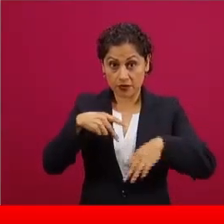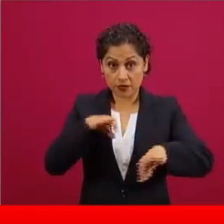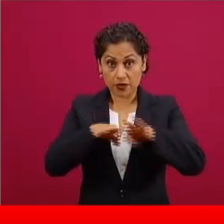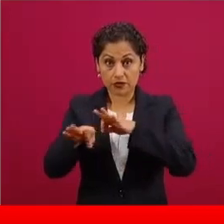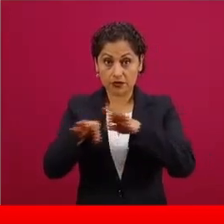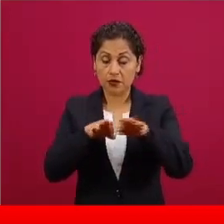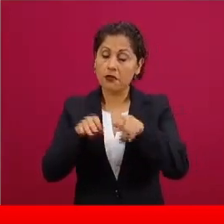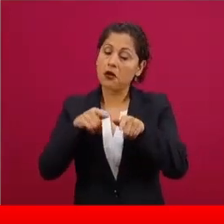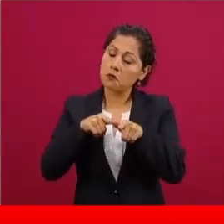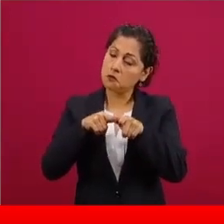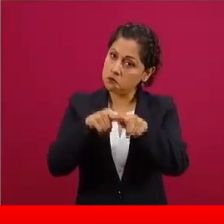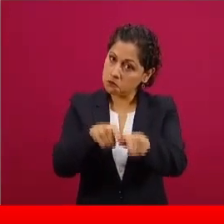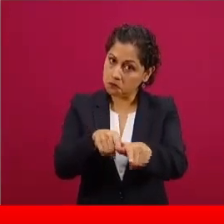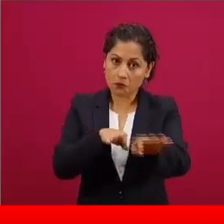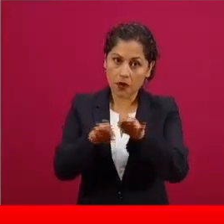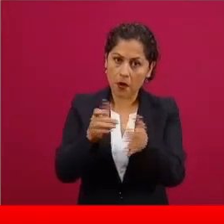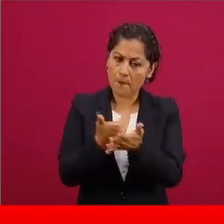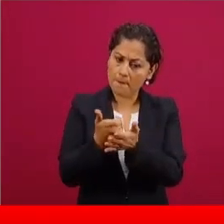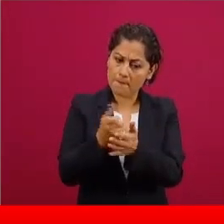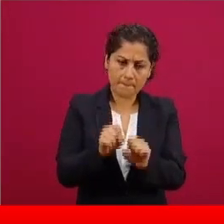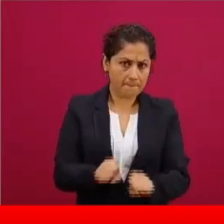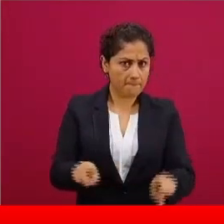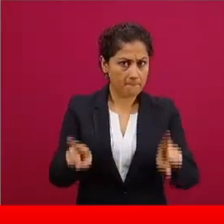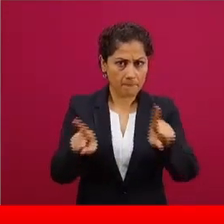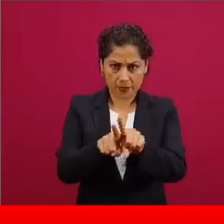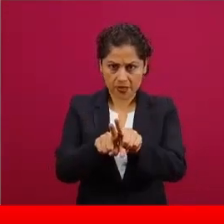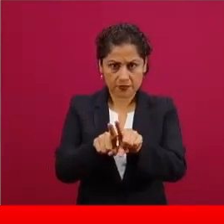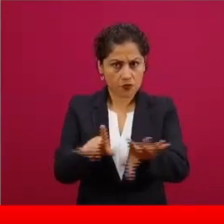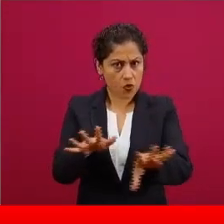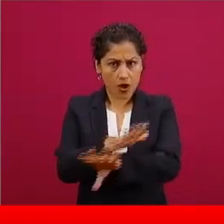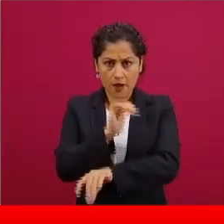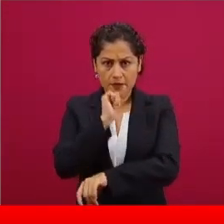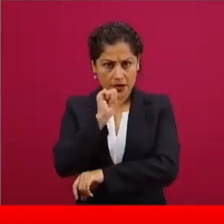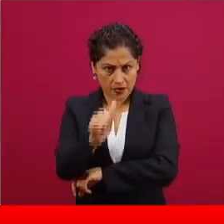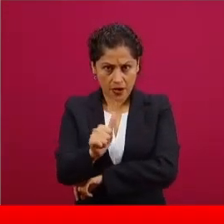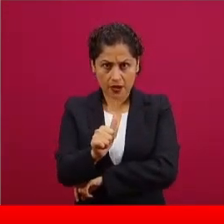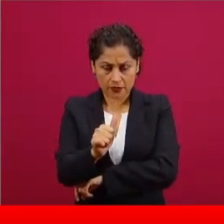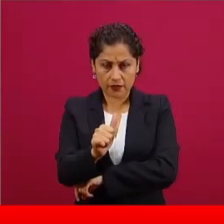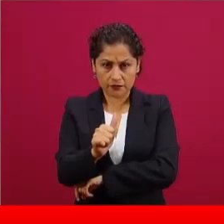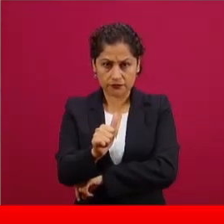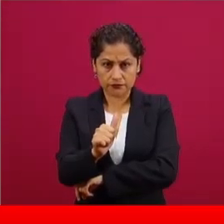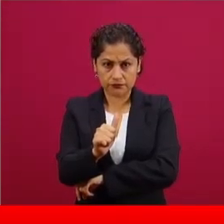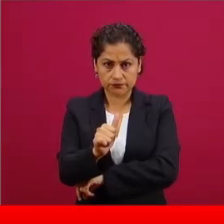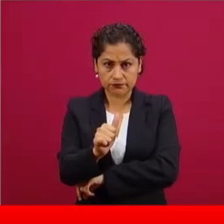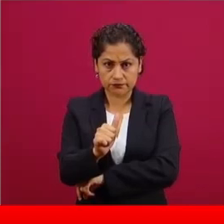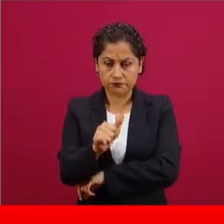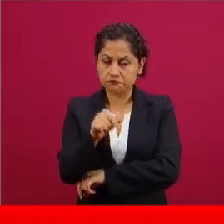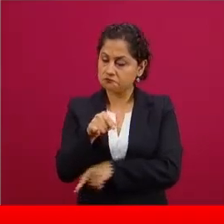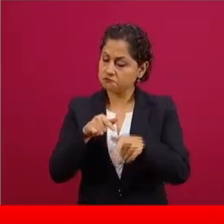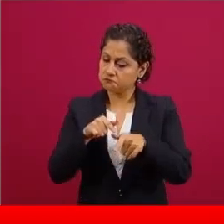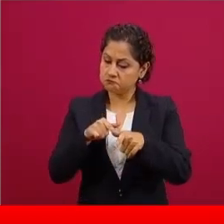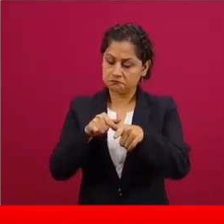y los mismos ingresos a quienes dejaran dichos cargos